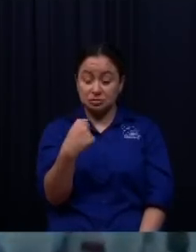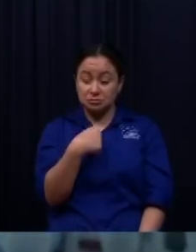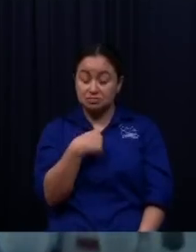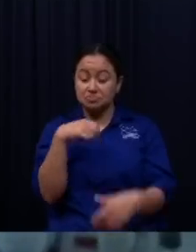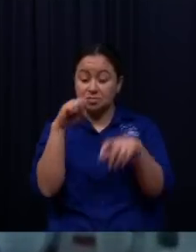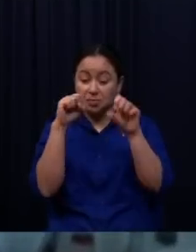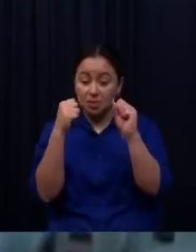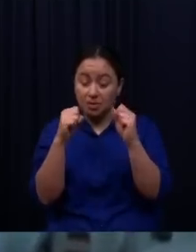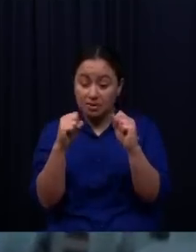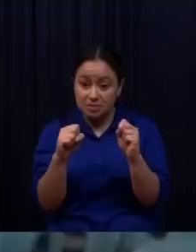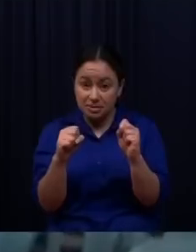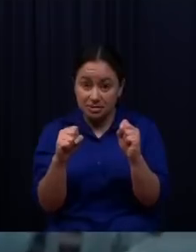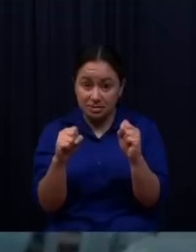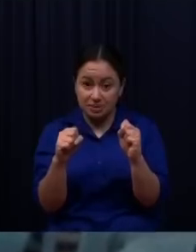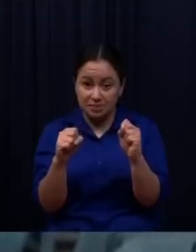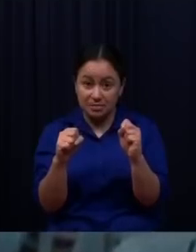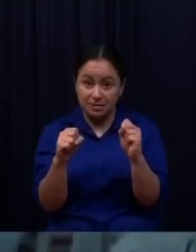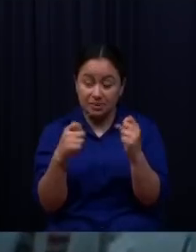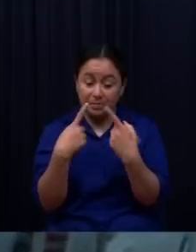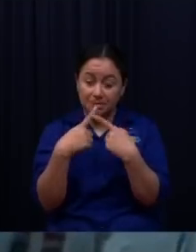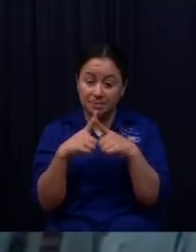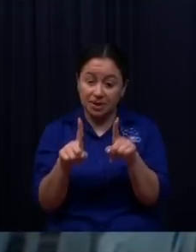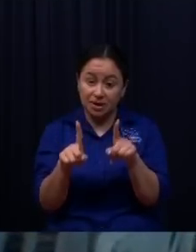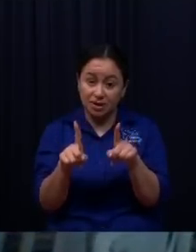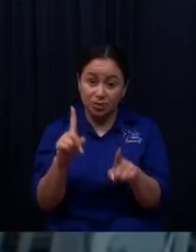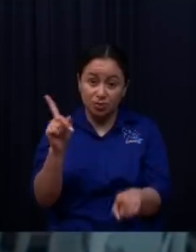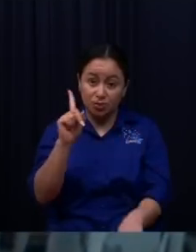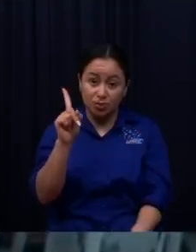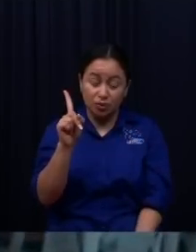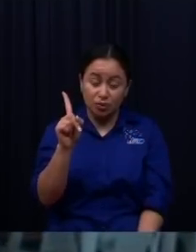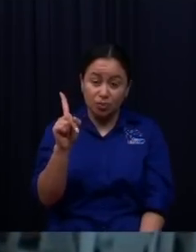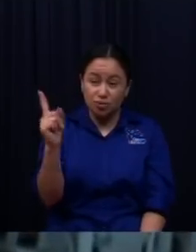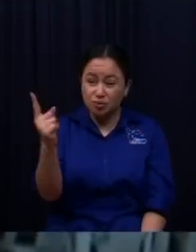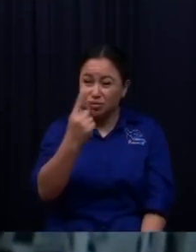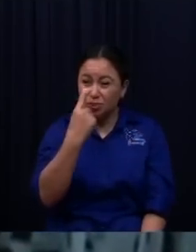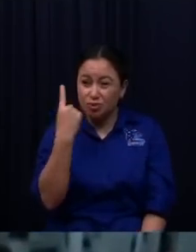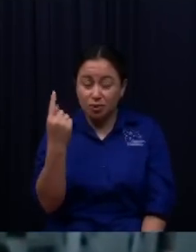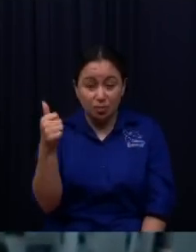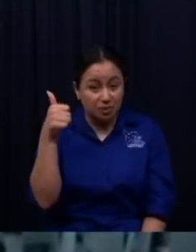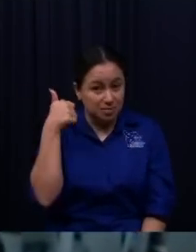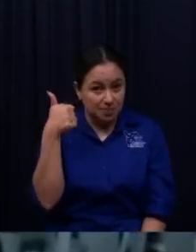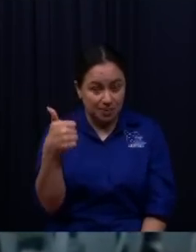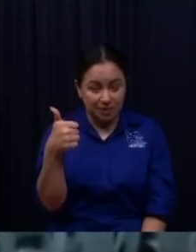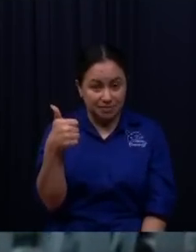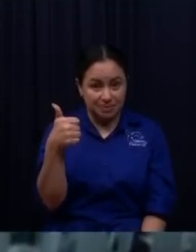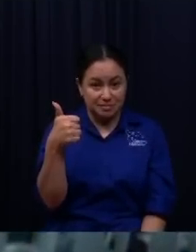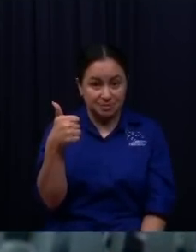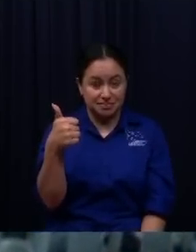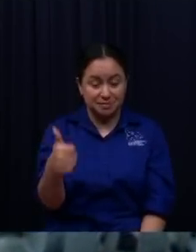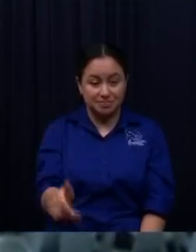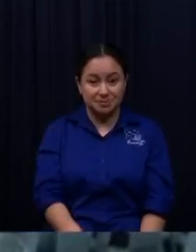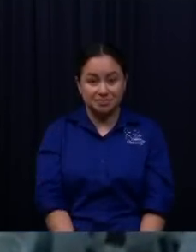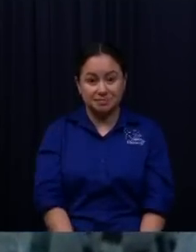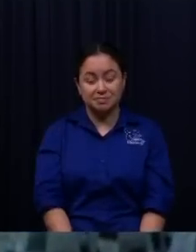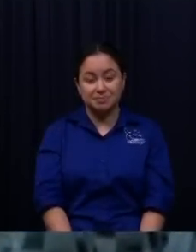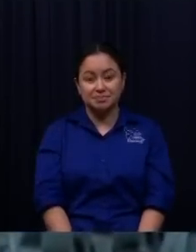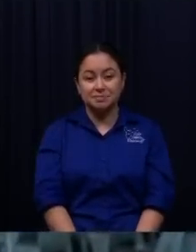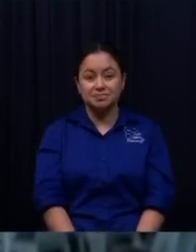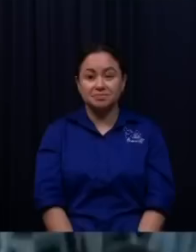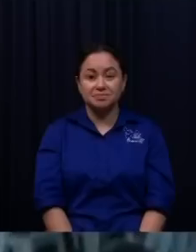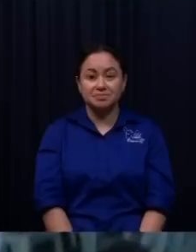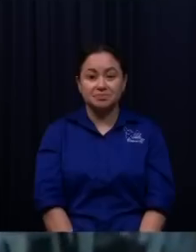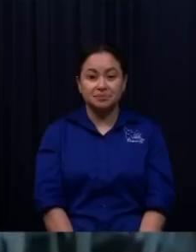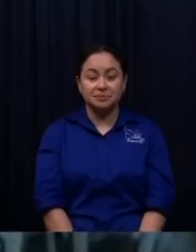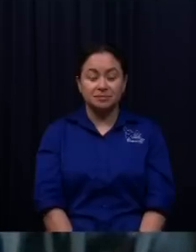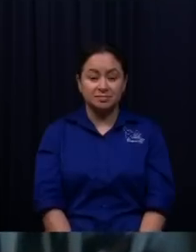pero no todo edifica. Segunda frontera: todo me es lícito, pero no me dejaré esclavizar por nada.